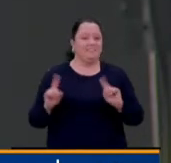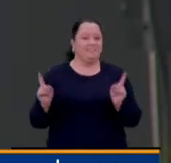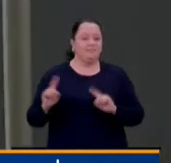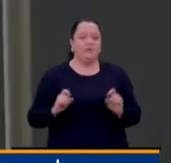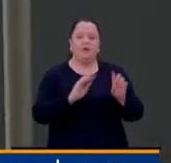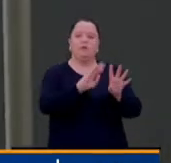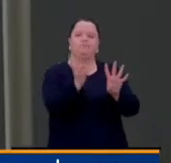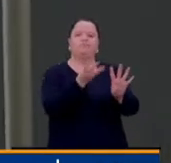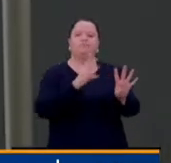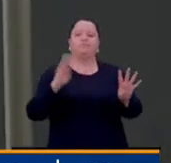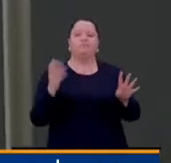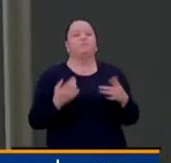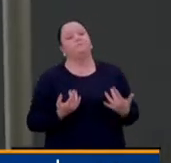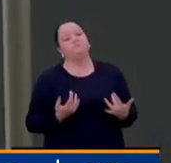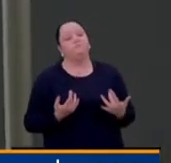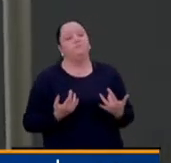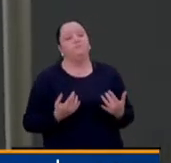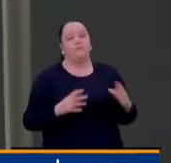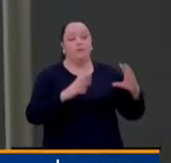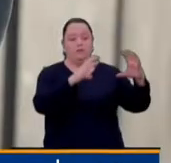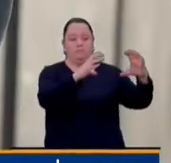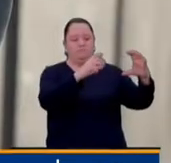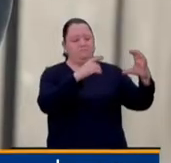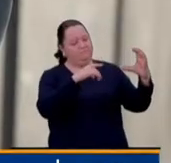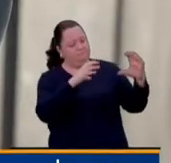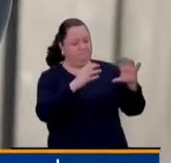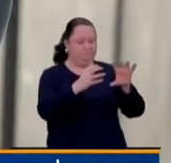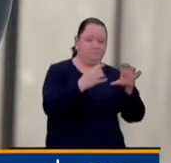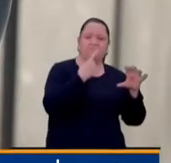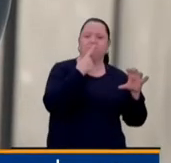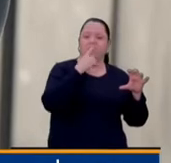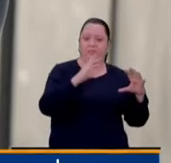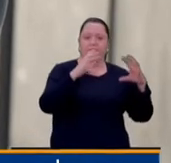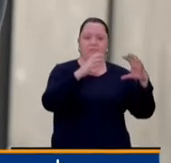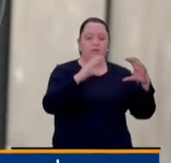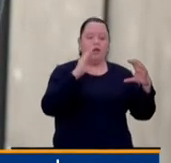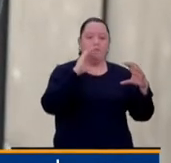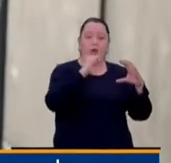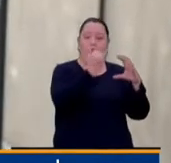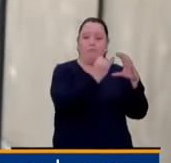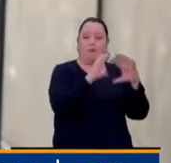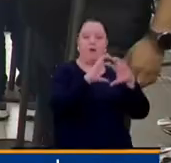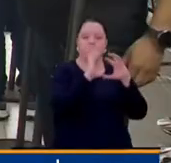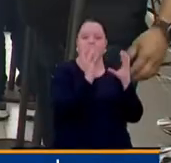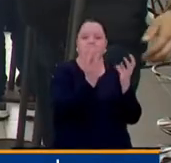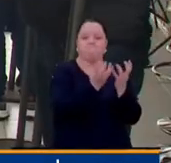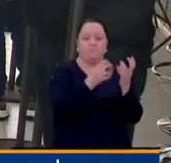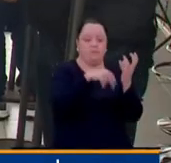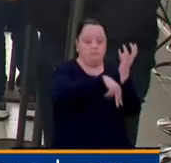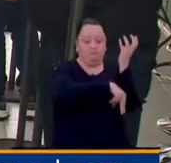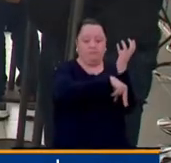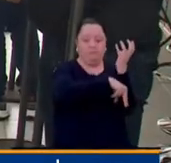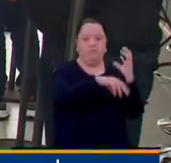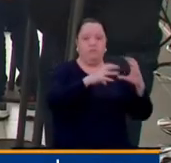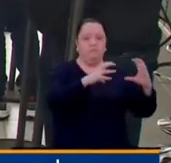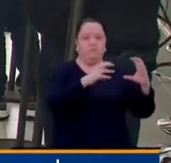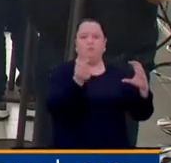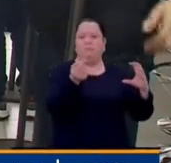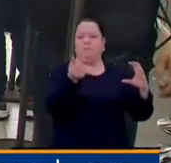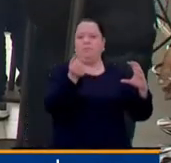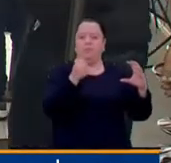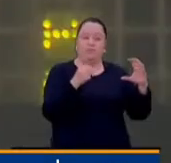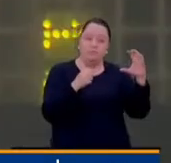esperan su turno deben pasar frente a esos llamativos equipos. Una cámara plateada redonda sobre un trípode que en cuestión de segundos escanea el iris de